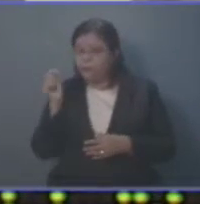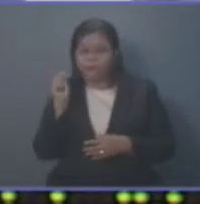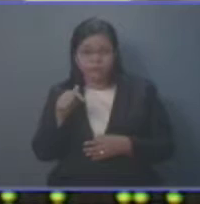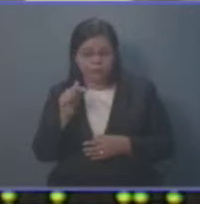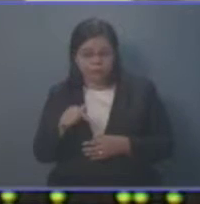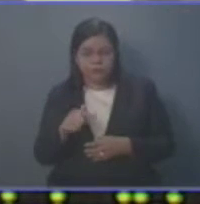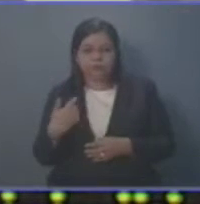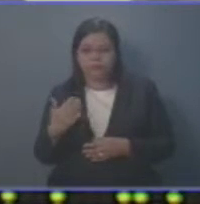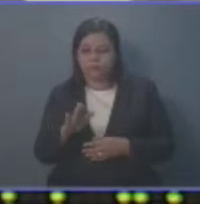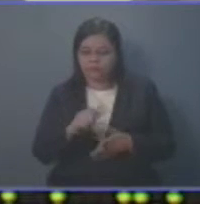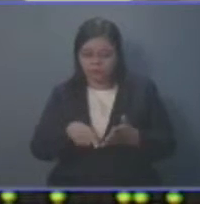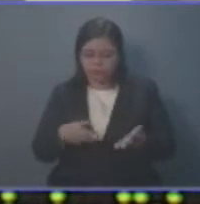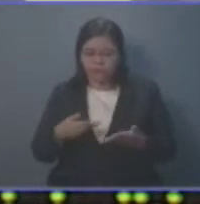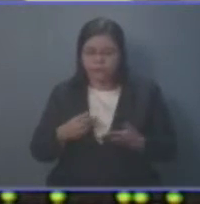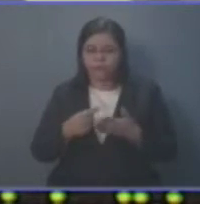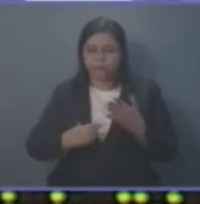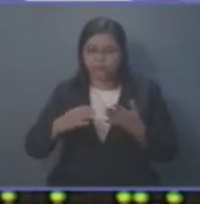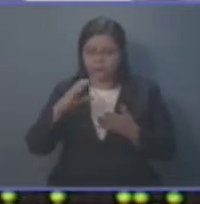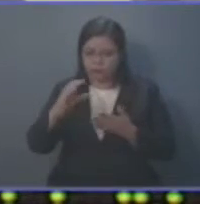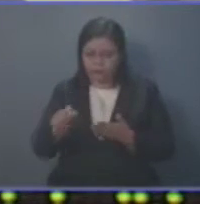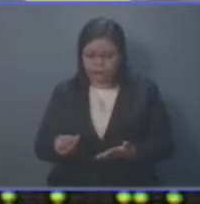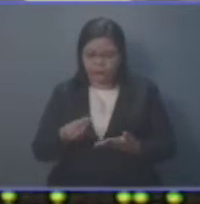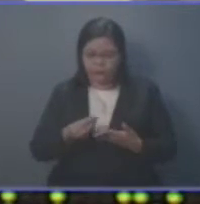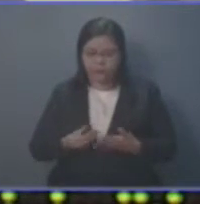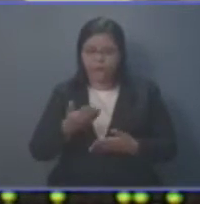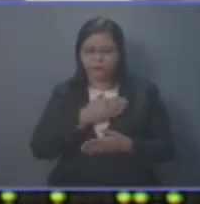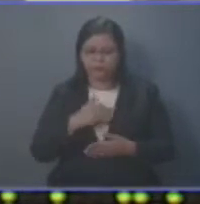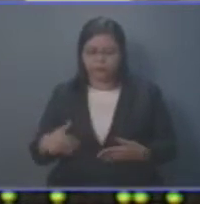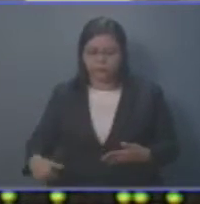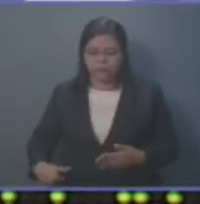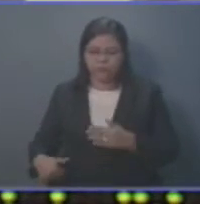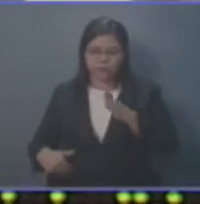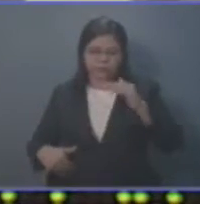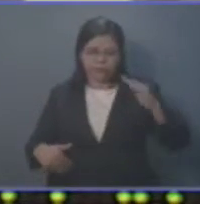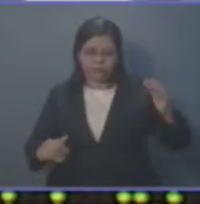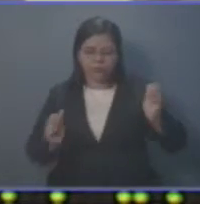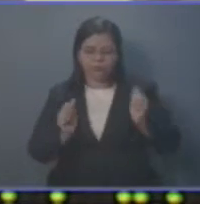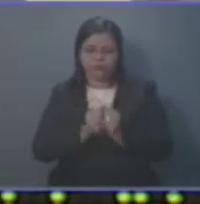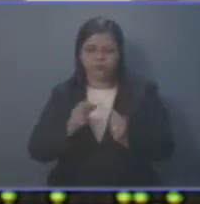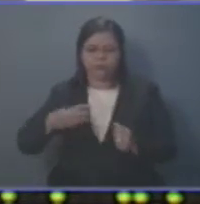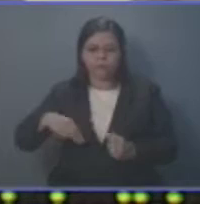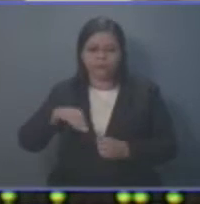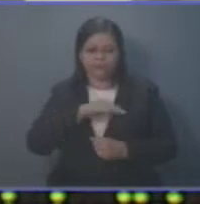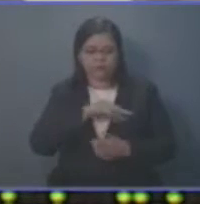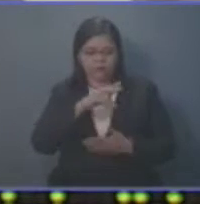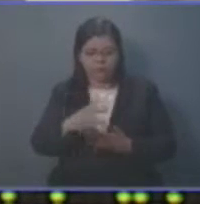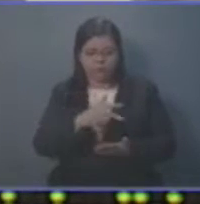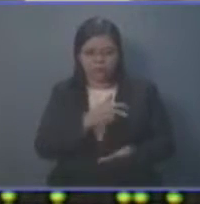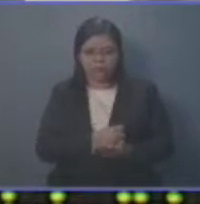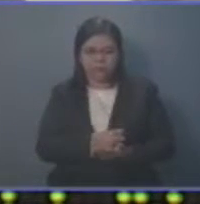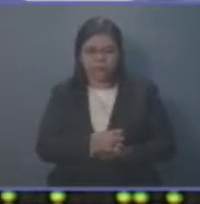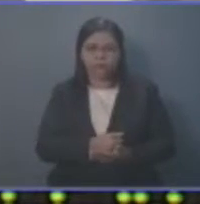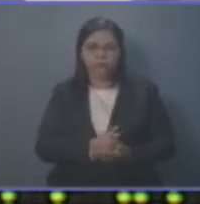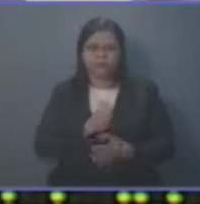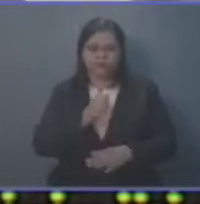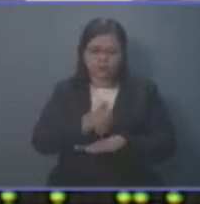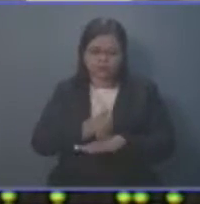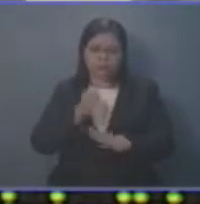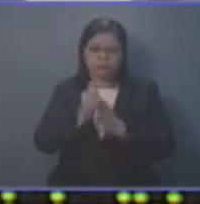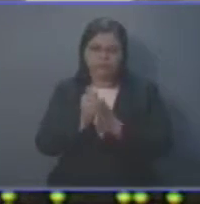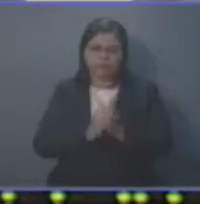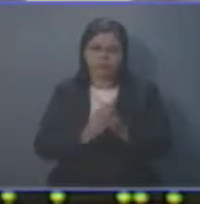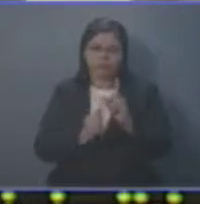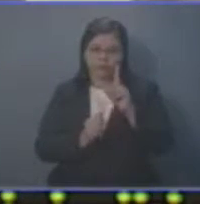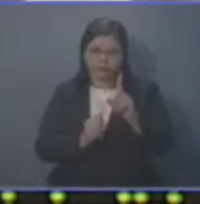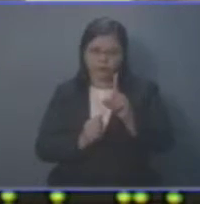en uso de sus facultades constitucionales y a iniciativa del Presidente de la República por medio del Ministro de Hacienda, decreta artículo